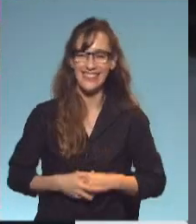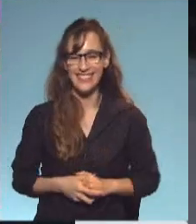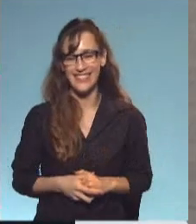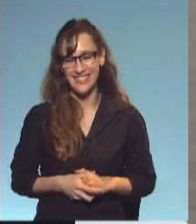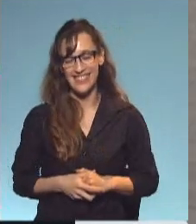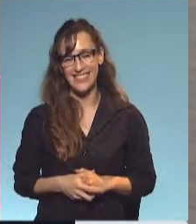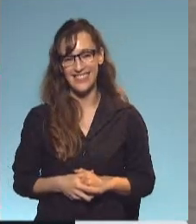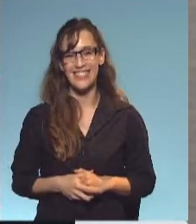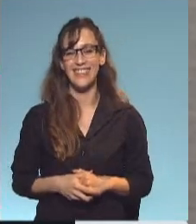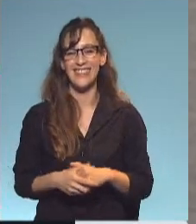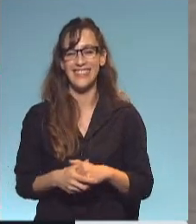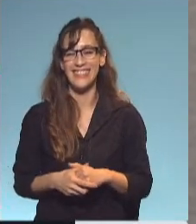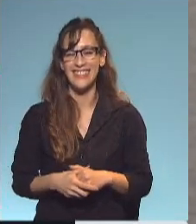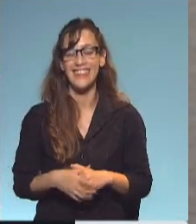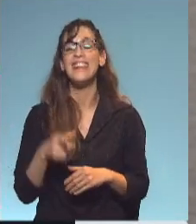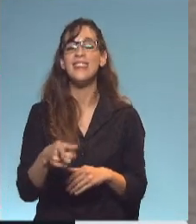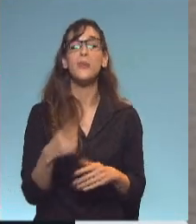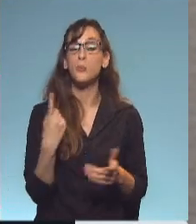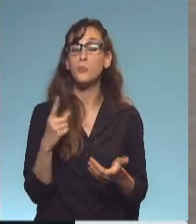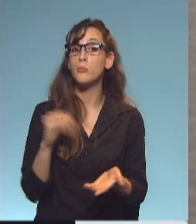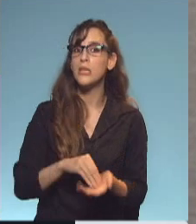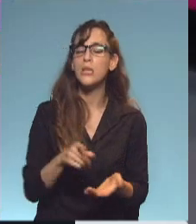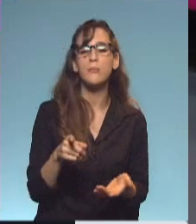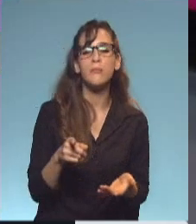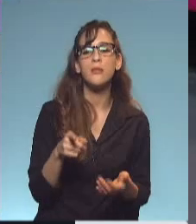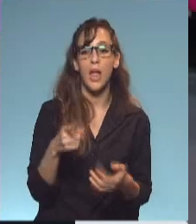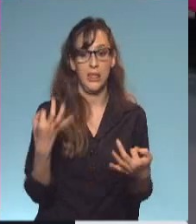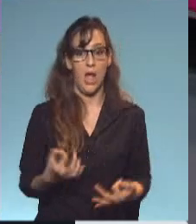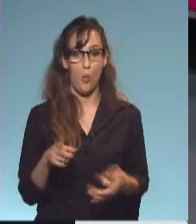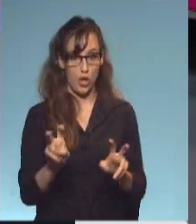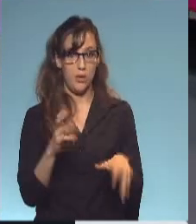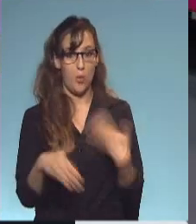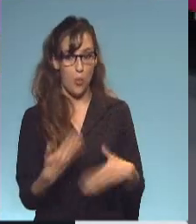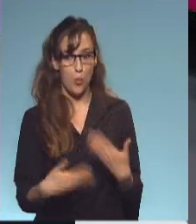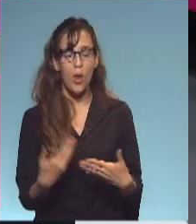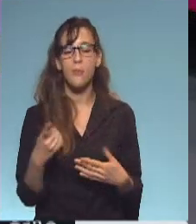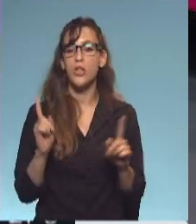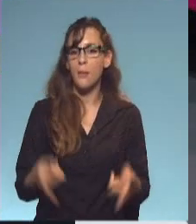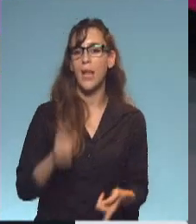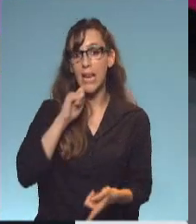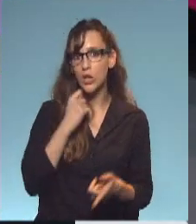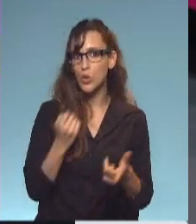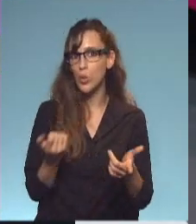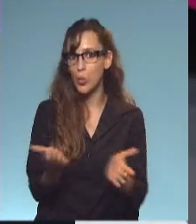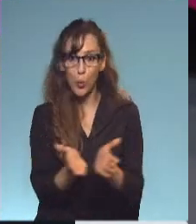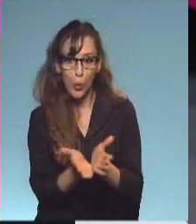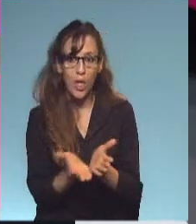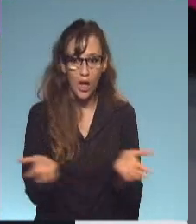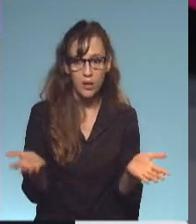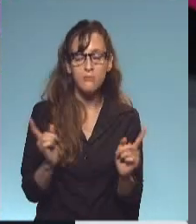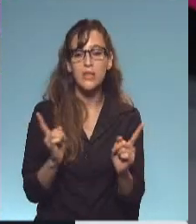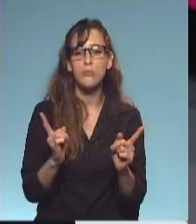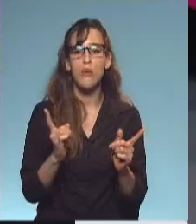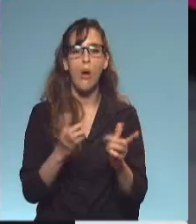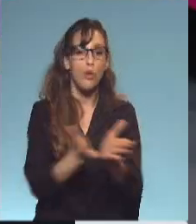Gracias, Andrés, una consulta. Sí, no, sí. Que pienso que esto está bueno para jugar, pero también está bueno para estudiar, digo, para reglas memotécnicas,